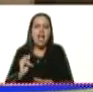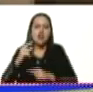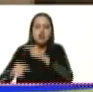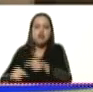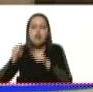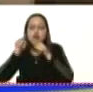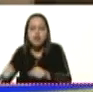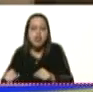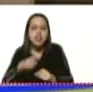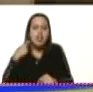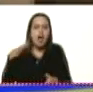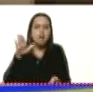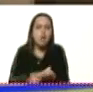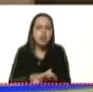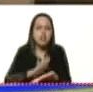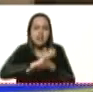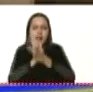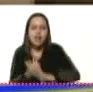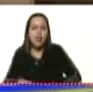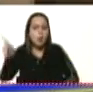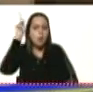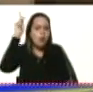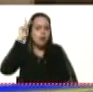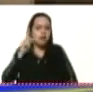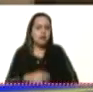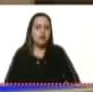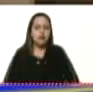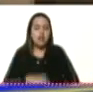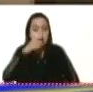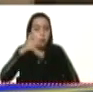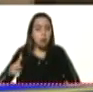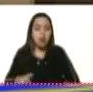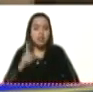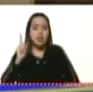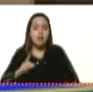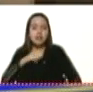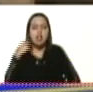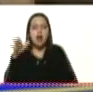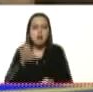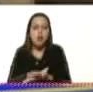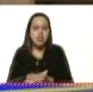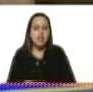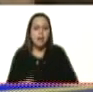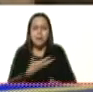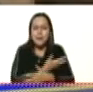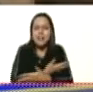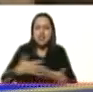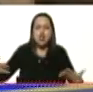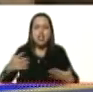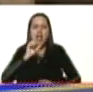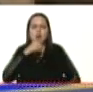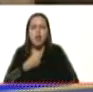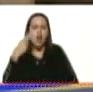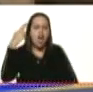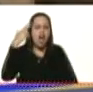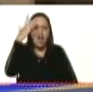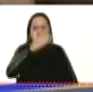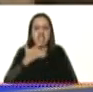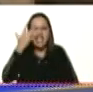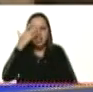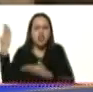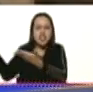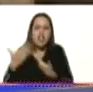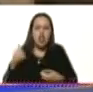exterminio de los pueblos indígenas originarios y de la muerte y del exterminio de millones de abuelos africanos que trajeron